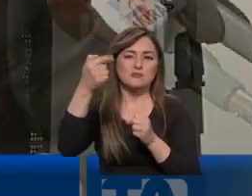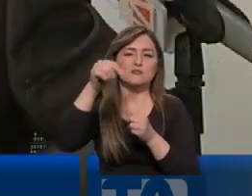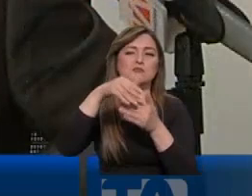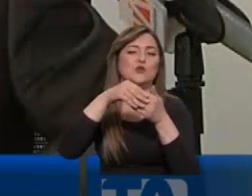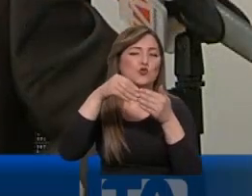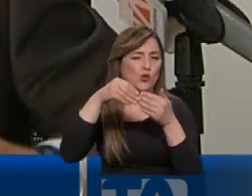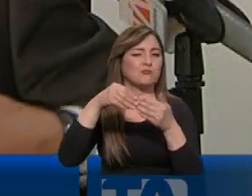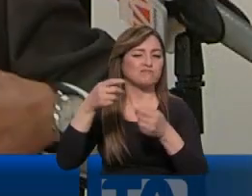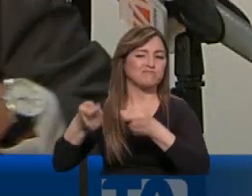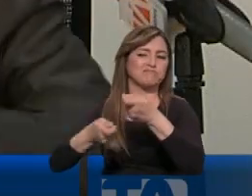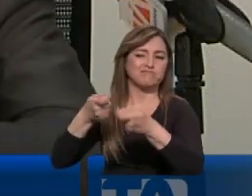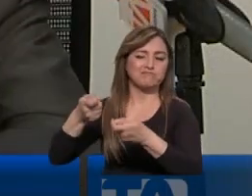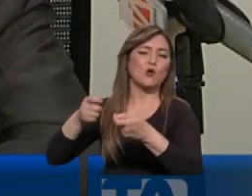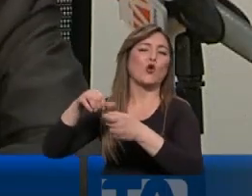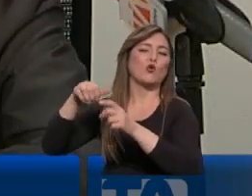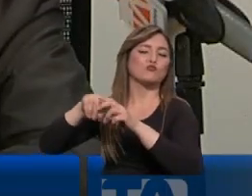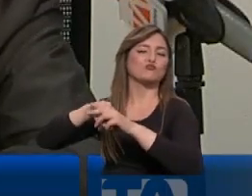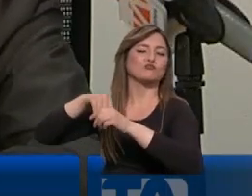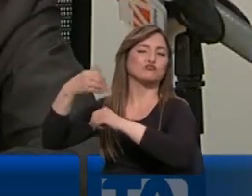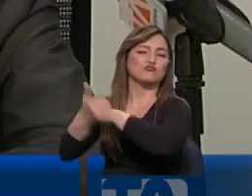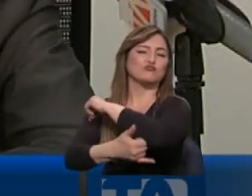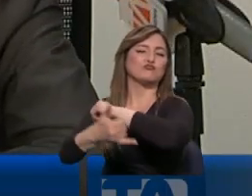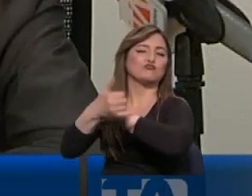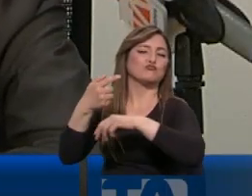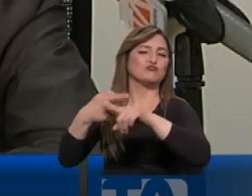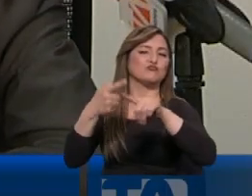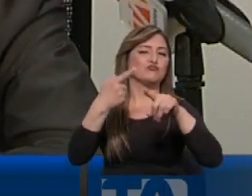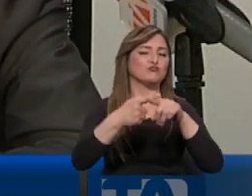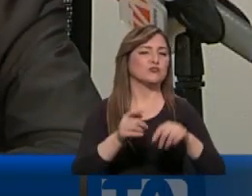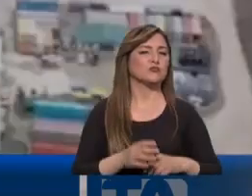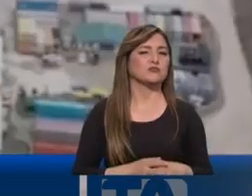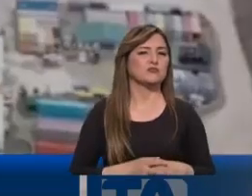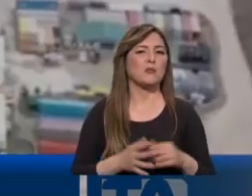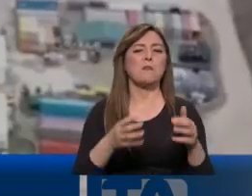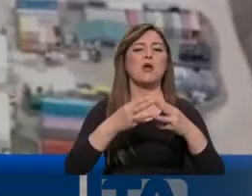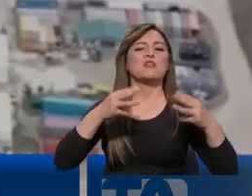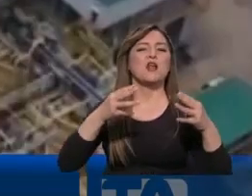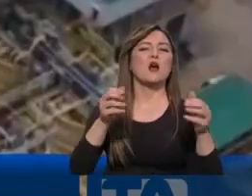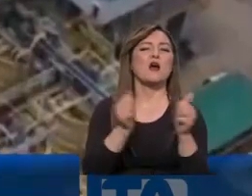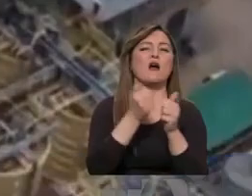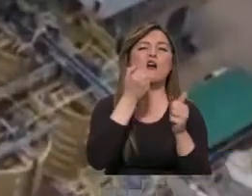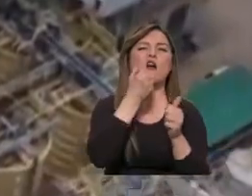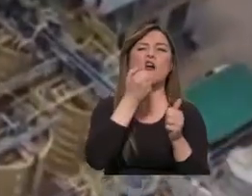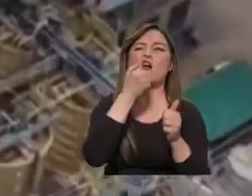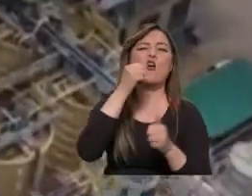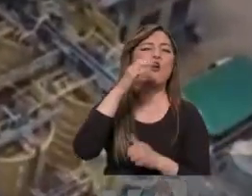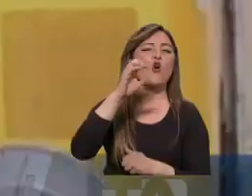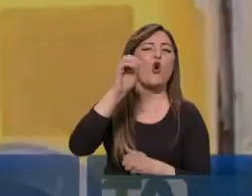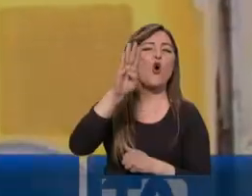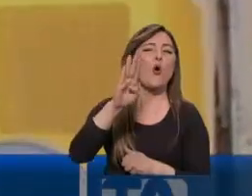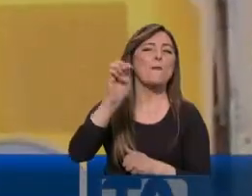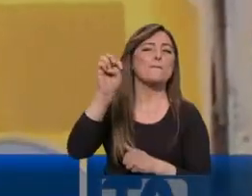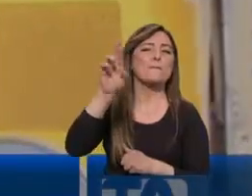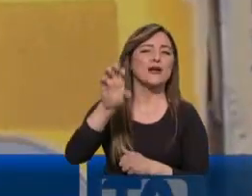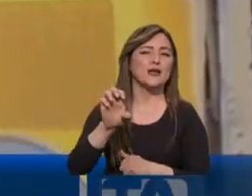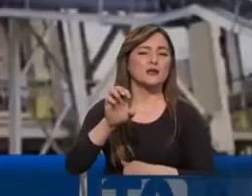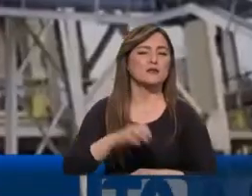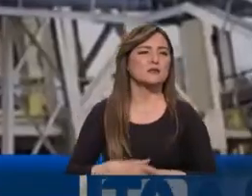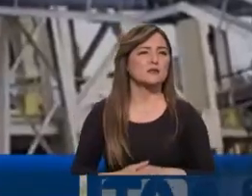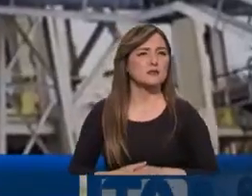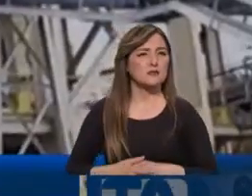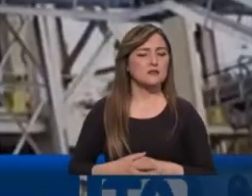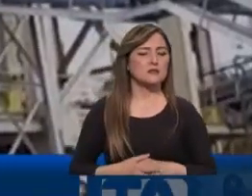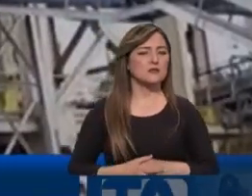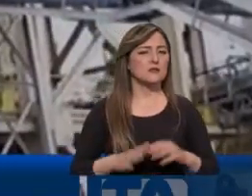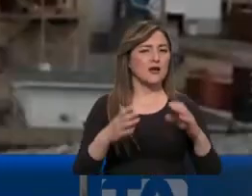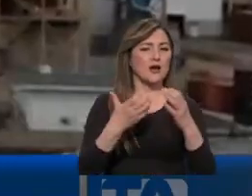dólares. Viene de un incremento de la exportación de cobre. La Cámara de Minería destaca el crecimiento del sector con